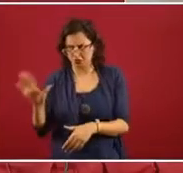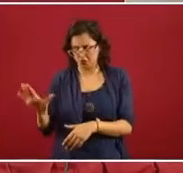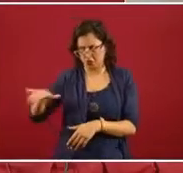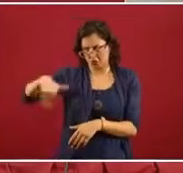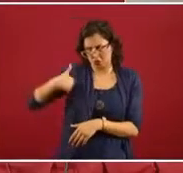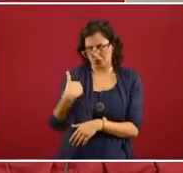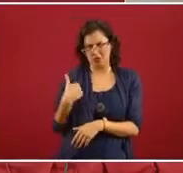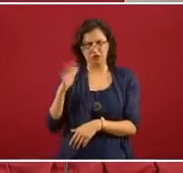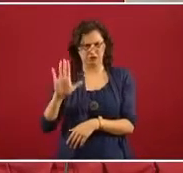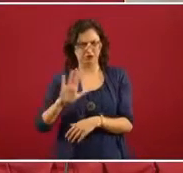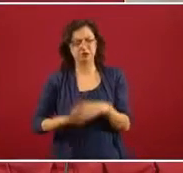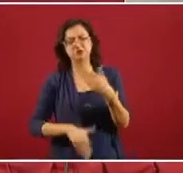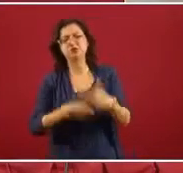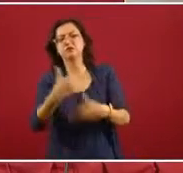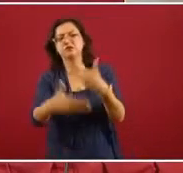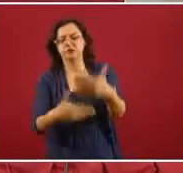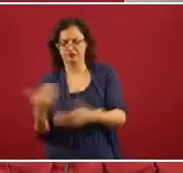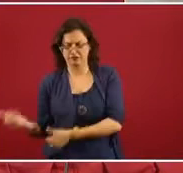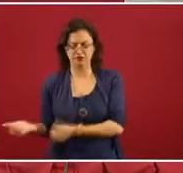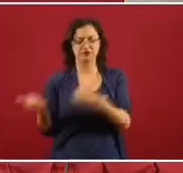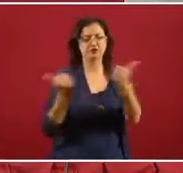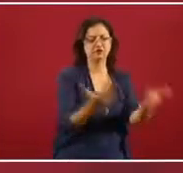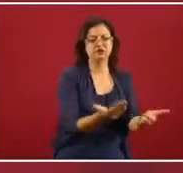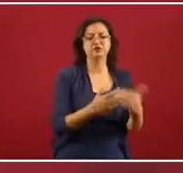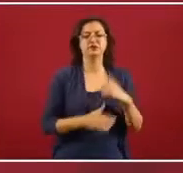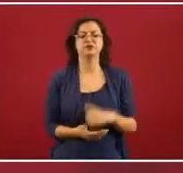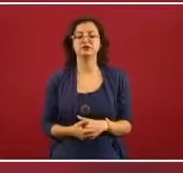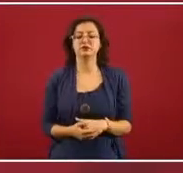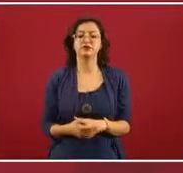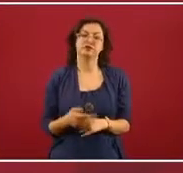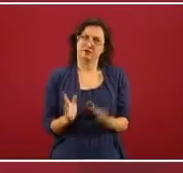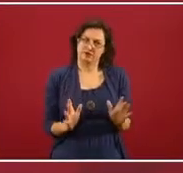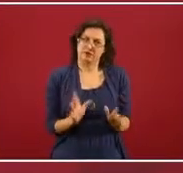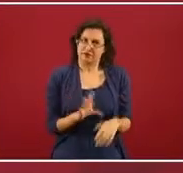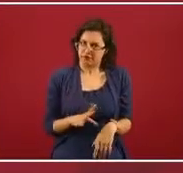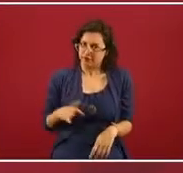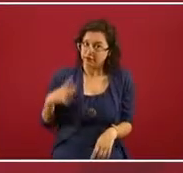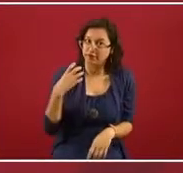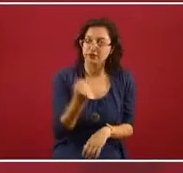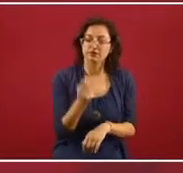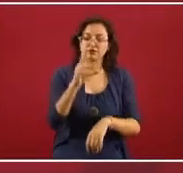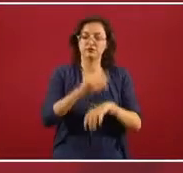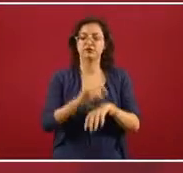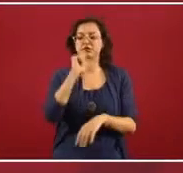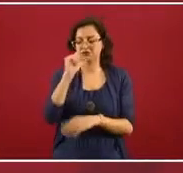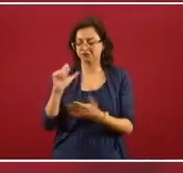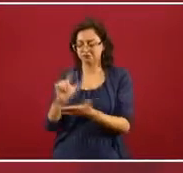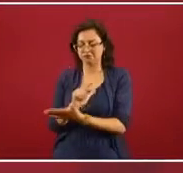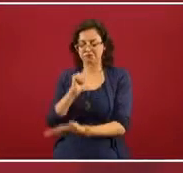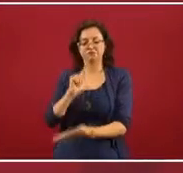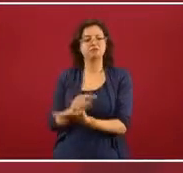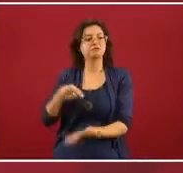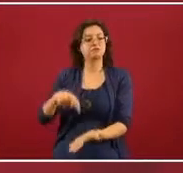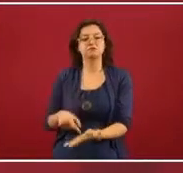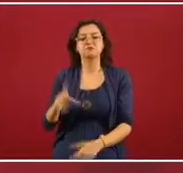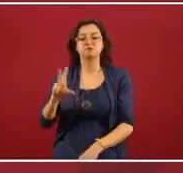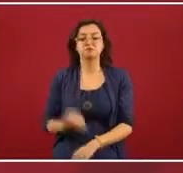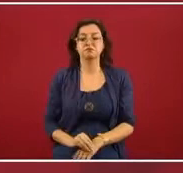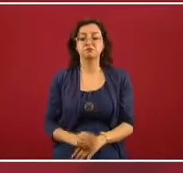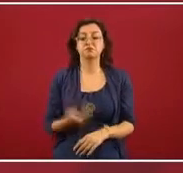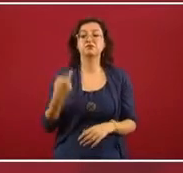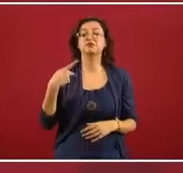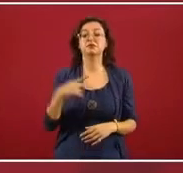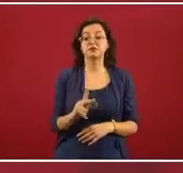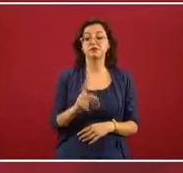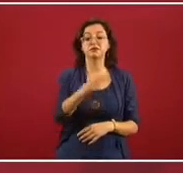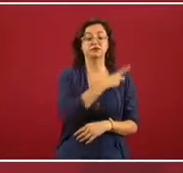se va a abusar de nadie, pero tampoco vamos a permitir que se abuse. Y eso es con la ley en la mano. Sin embargo, tengo que